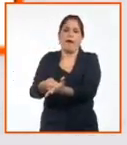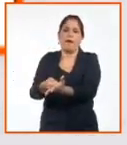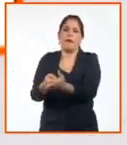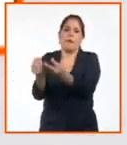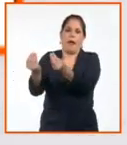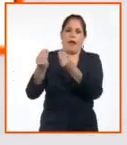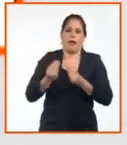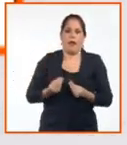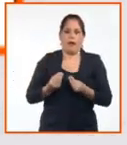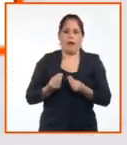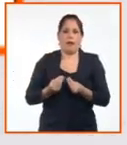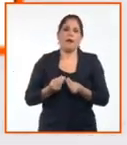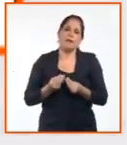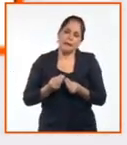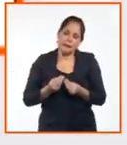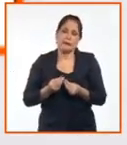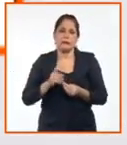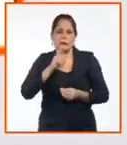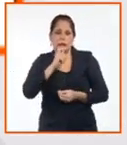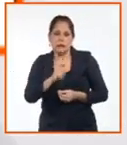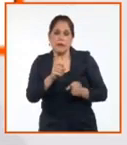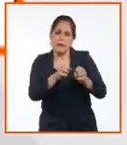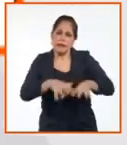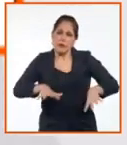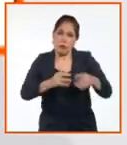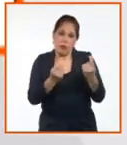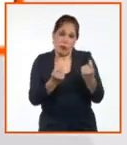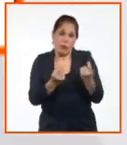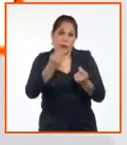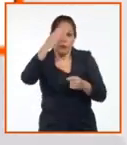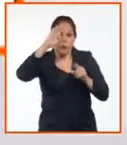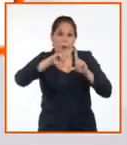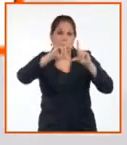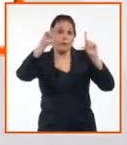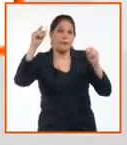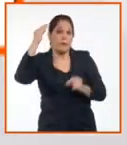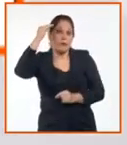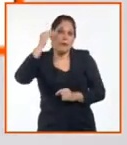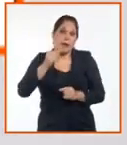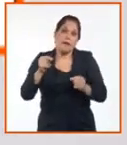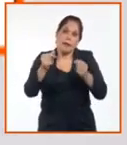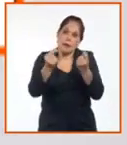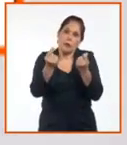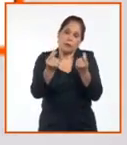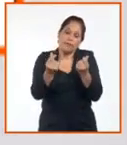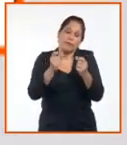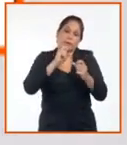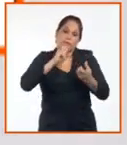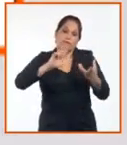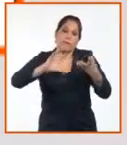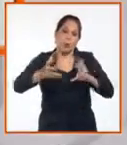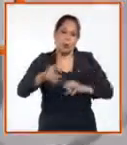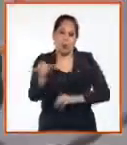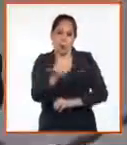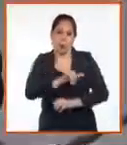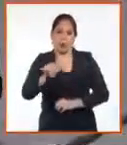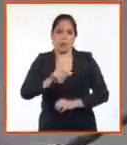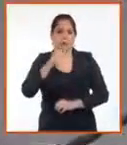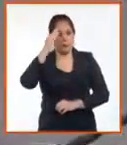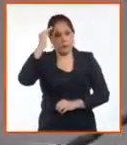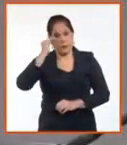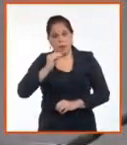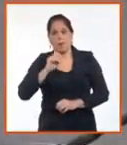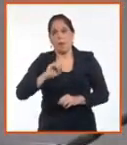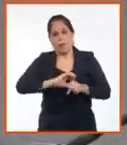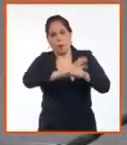y esto está derivado de la situación económicas que tienen nuestro país o sea una situación económica compleja derivado de la